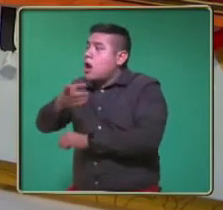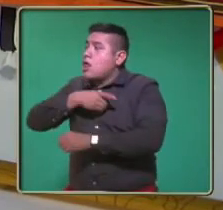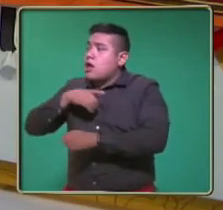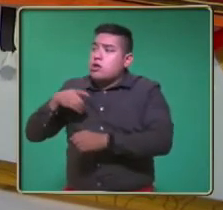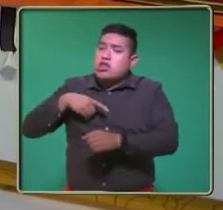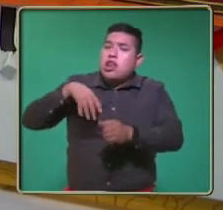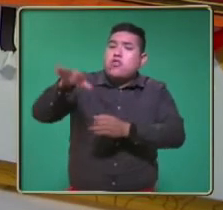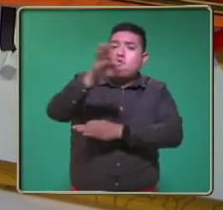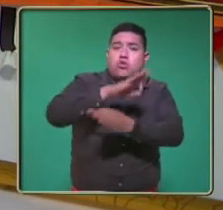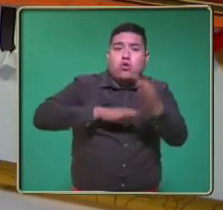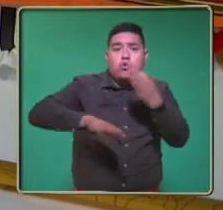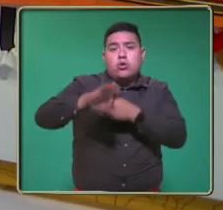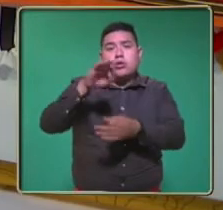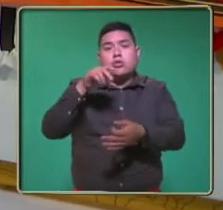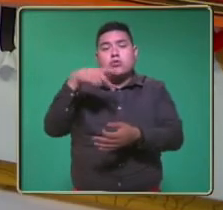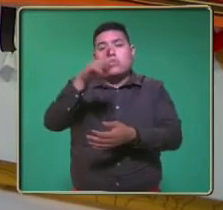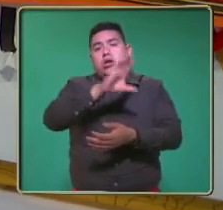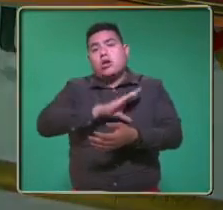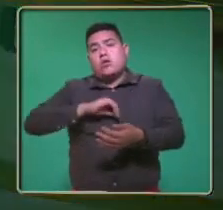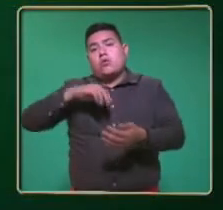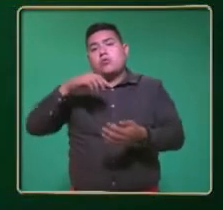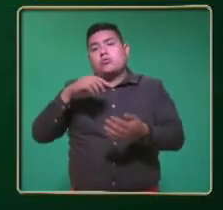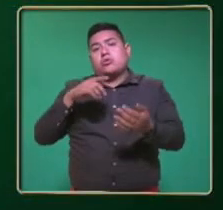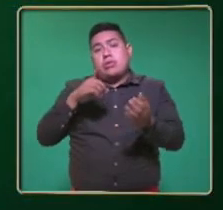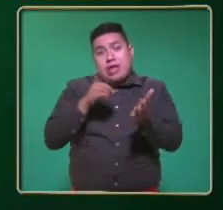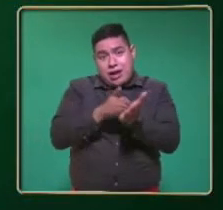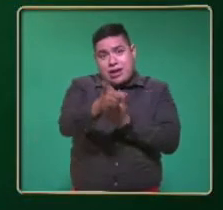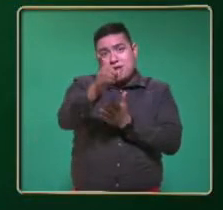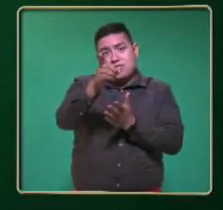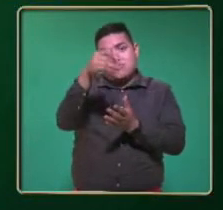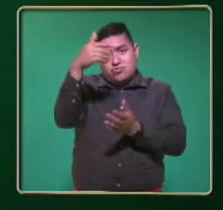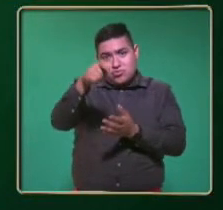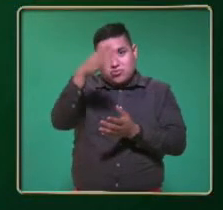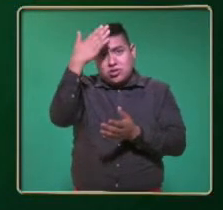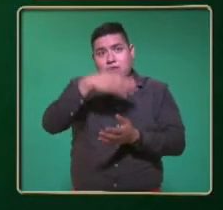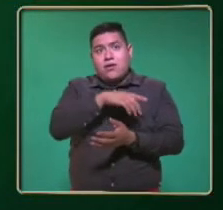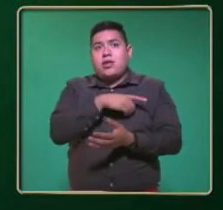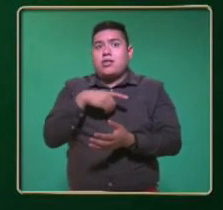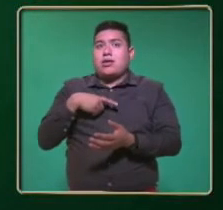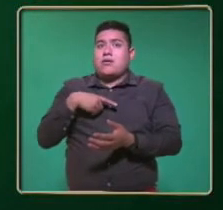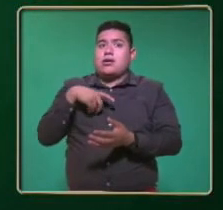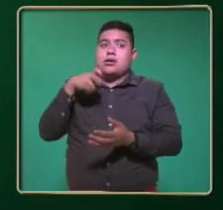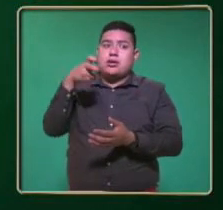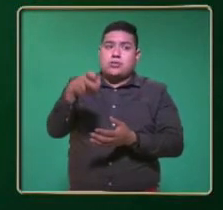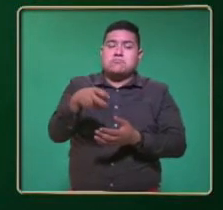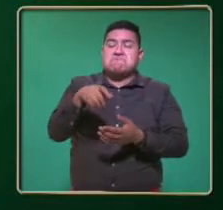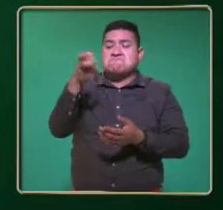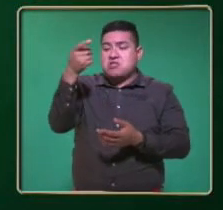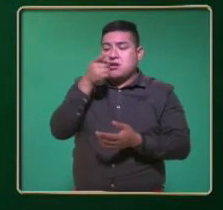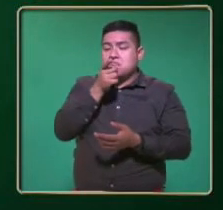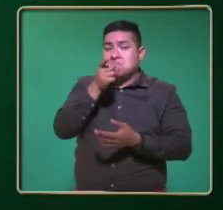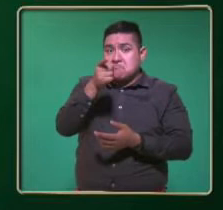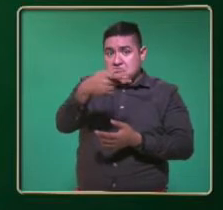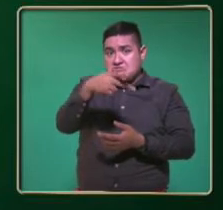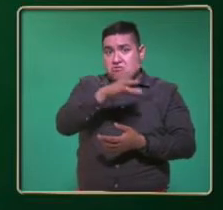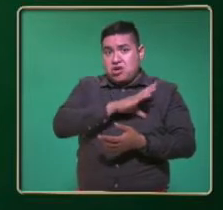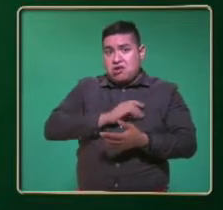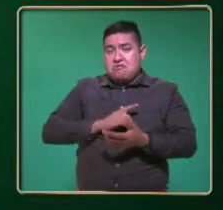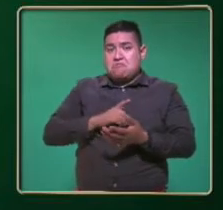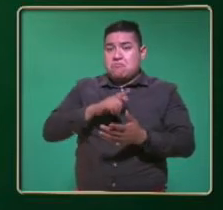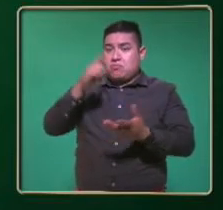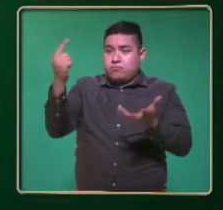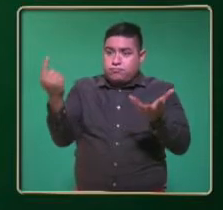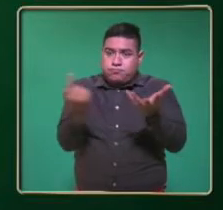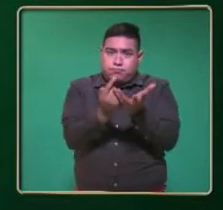los derechos de tu hijo, porque los mismos servirán de ayuda en cuanto a su desempeño cotidiano y su